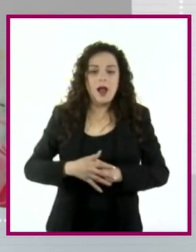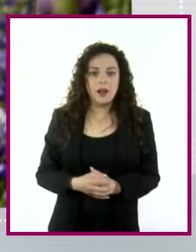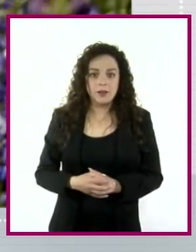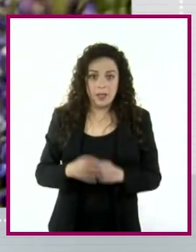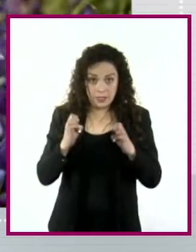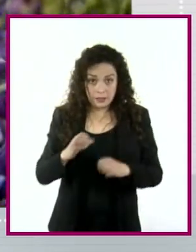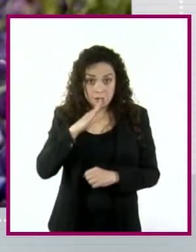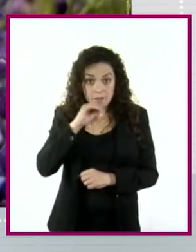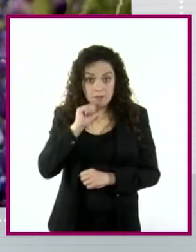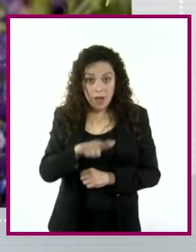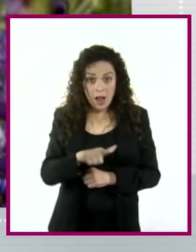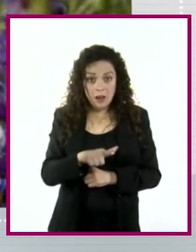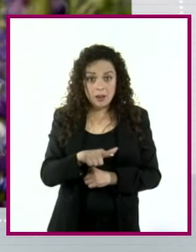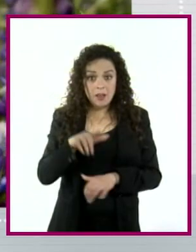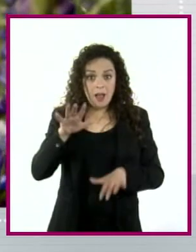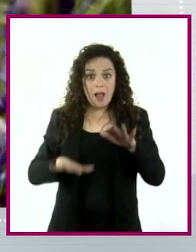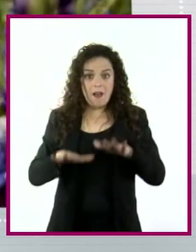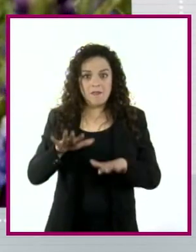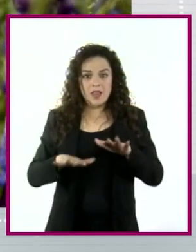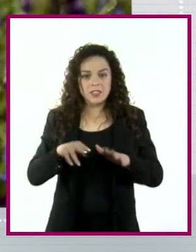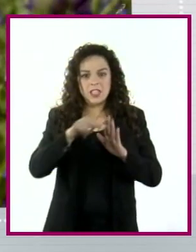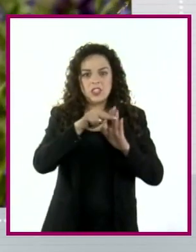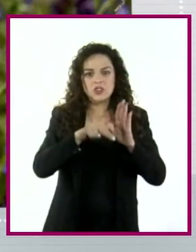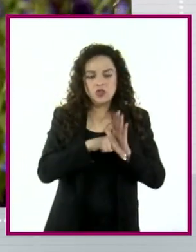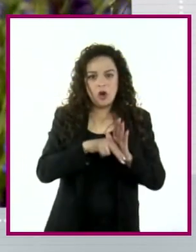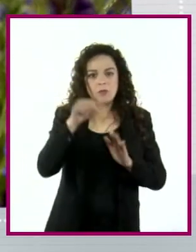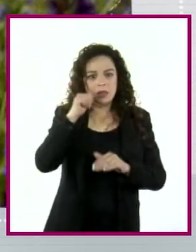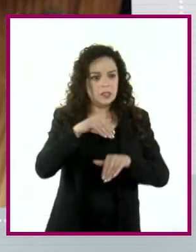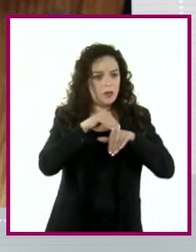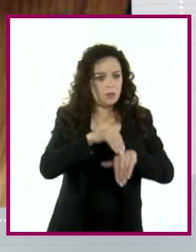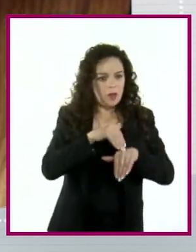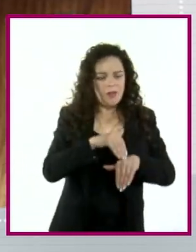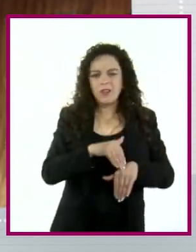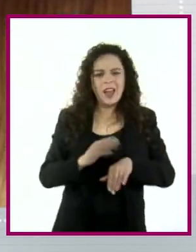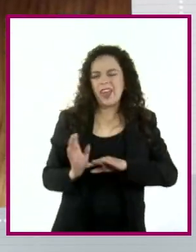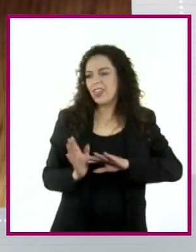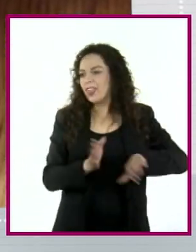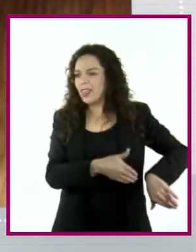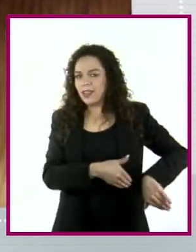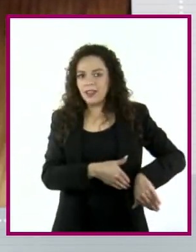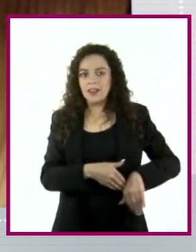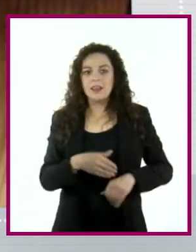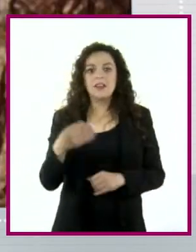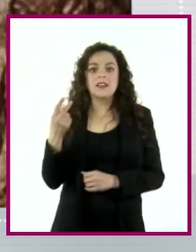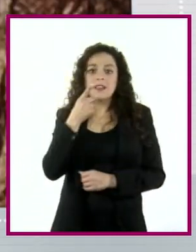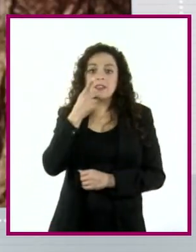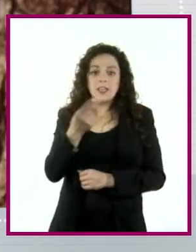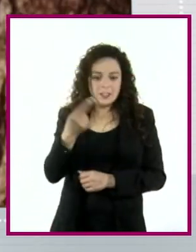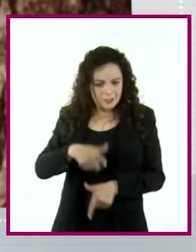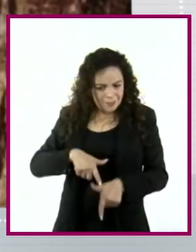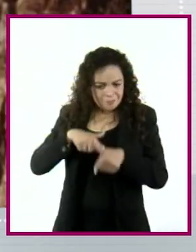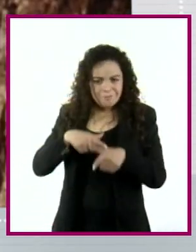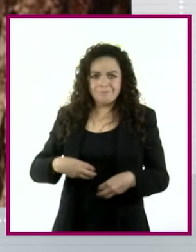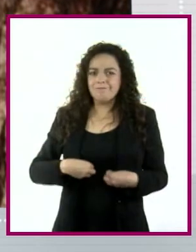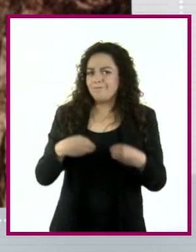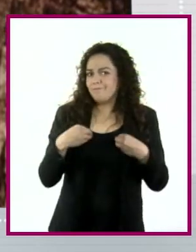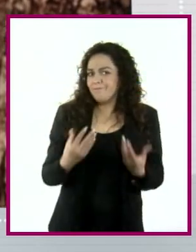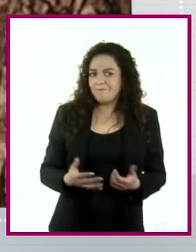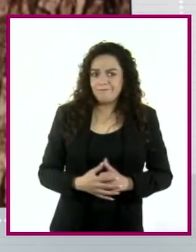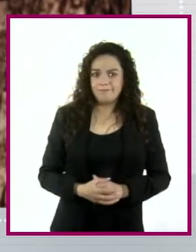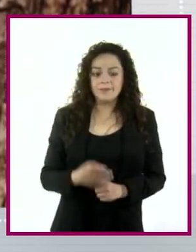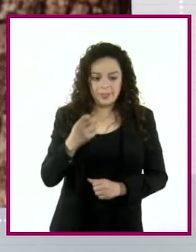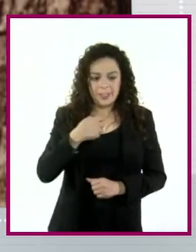mal escaparse de vez en cuando de las normatividades que nos dicen que tenemos que seguir. Entonces yo les diría